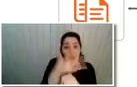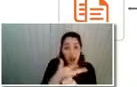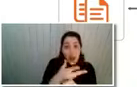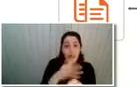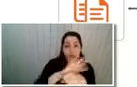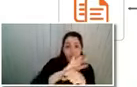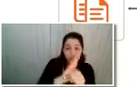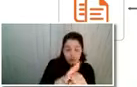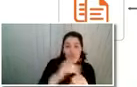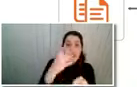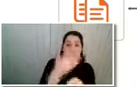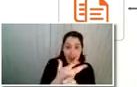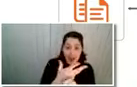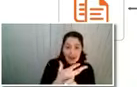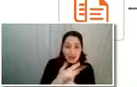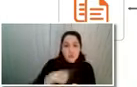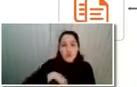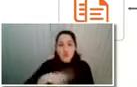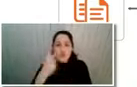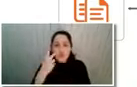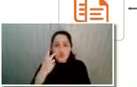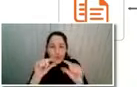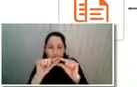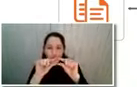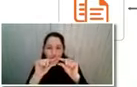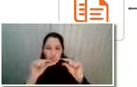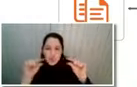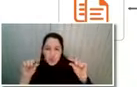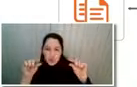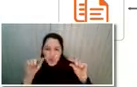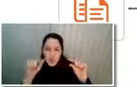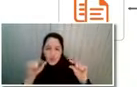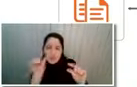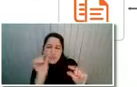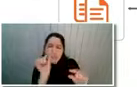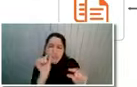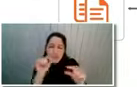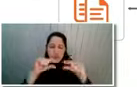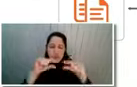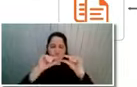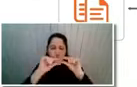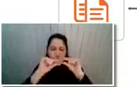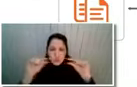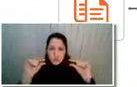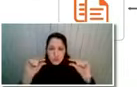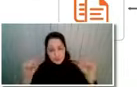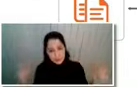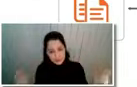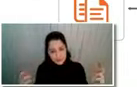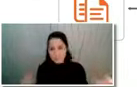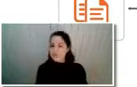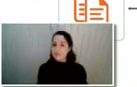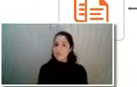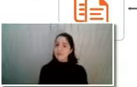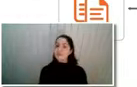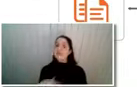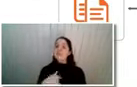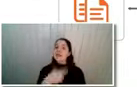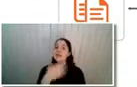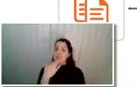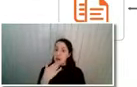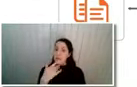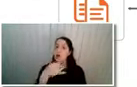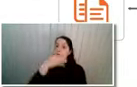bandita del DNA viral. Un pequeño paréntesis para contarles qué es lo que son estos primers que se necesitan ocupar en la